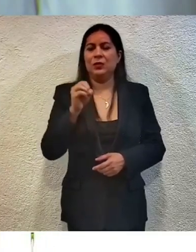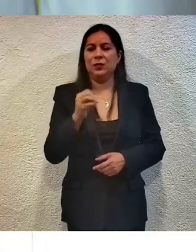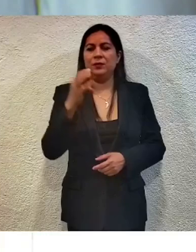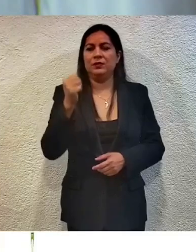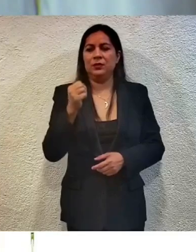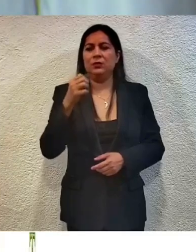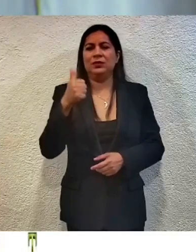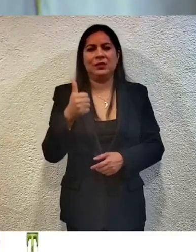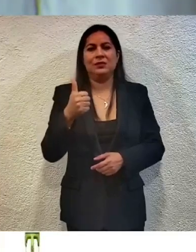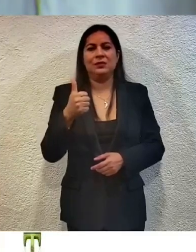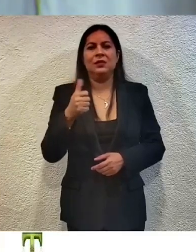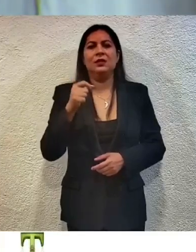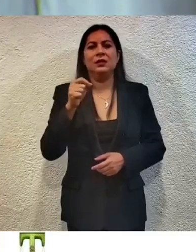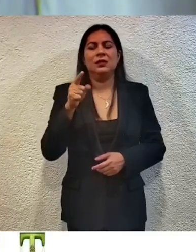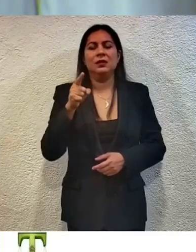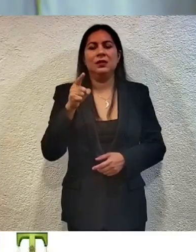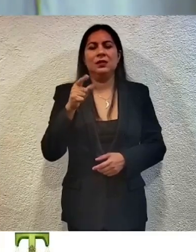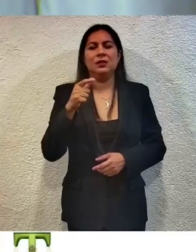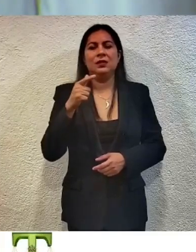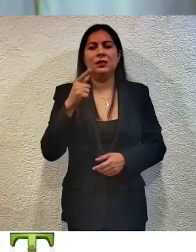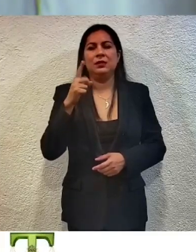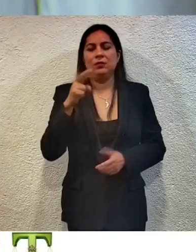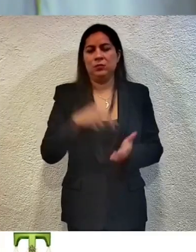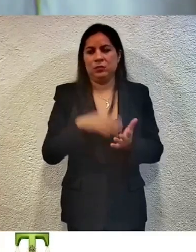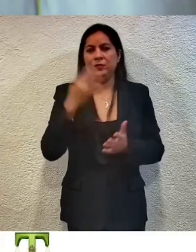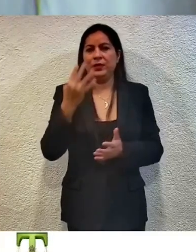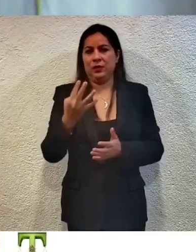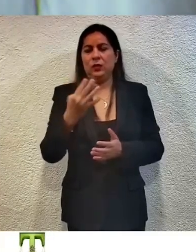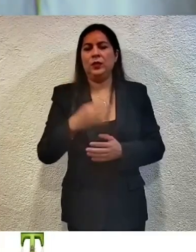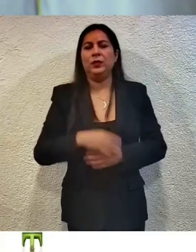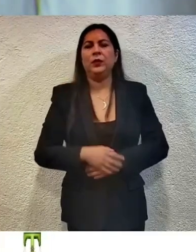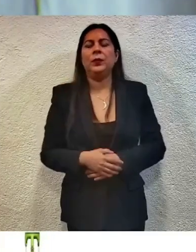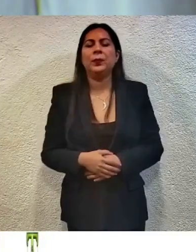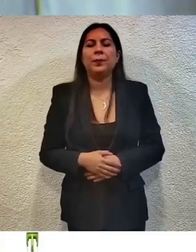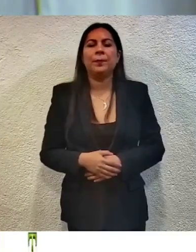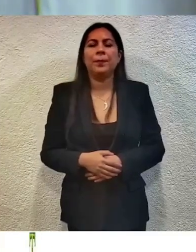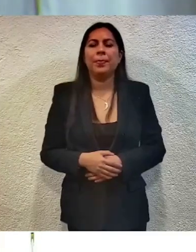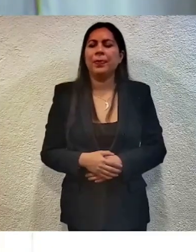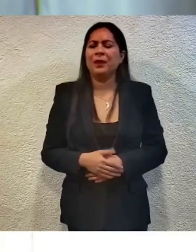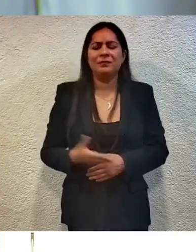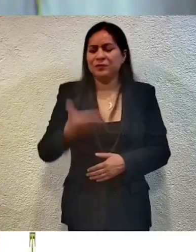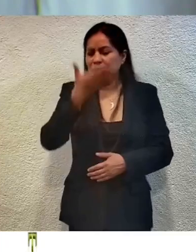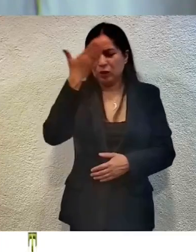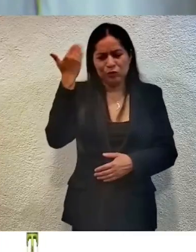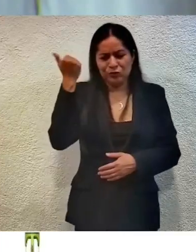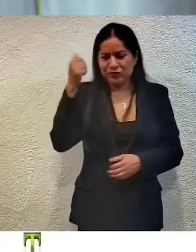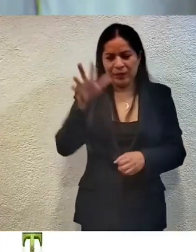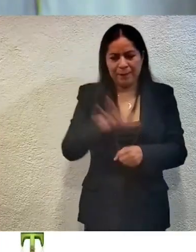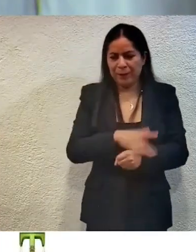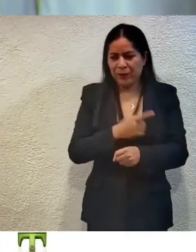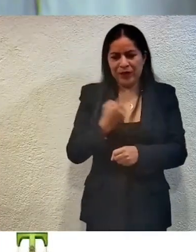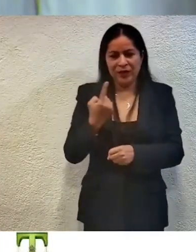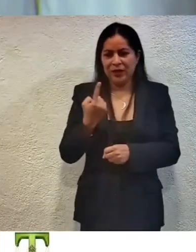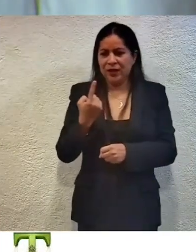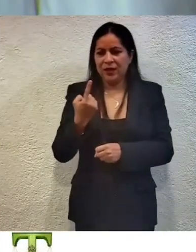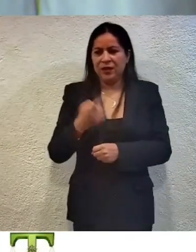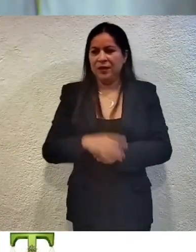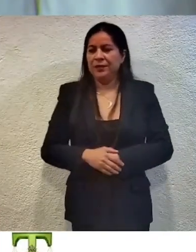CE/0906 y 2024, no sé por qué